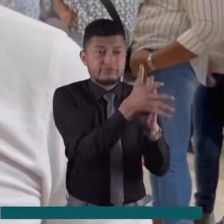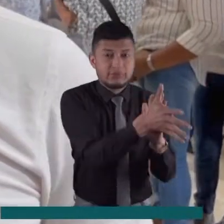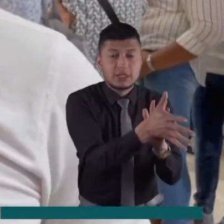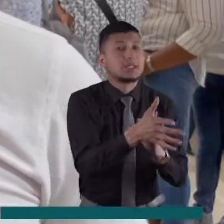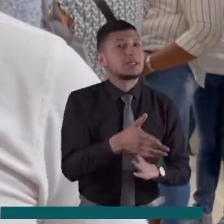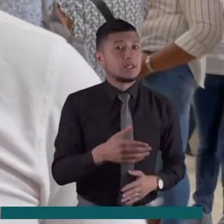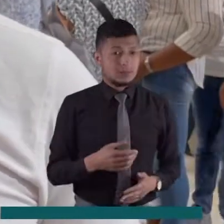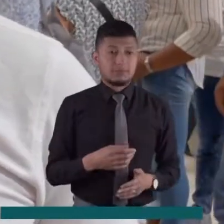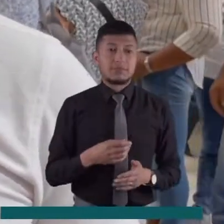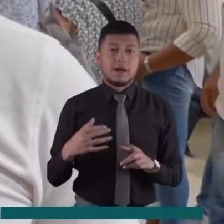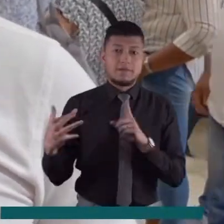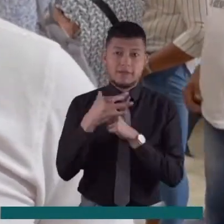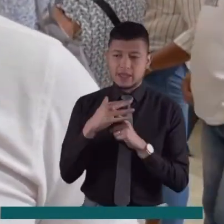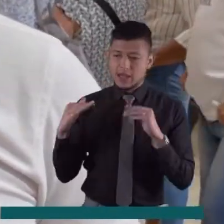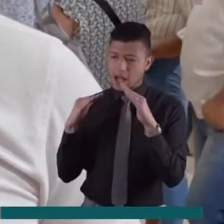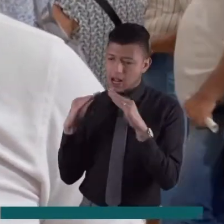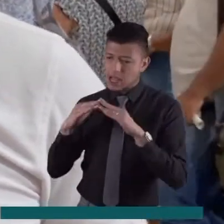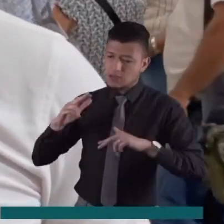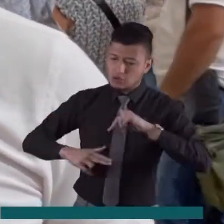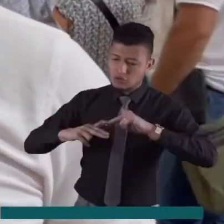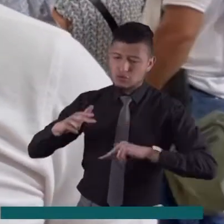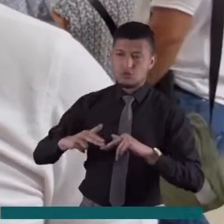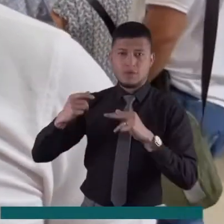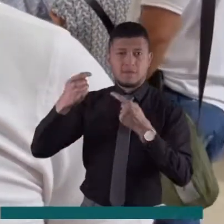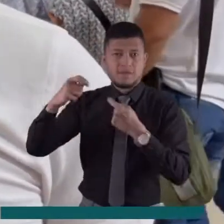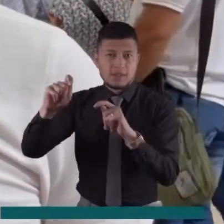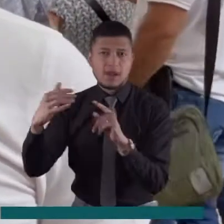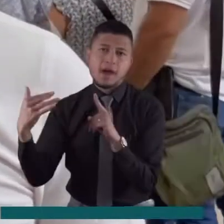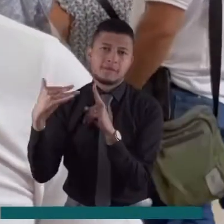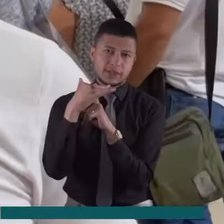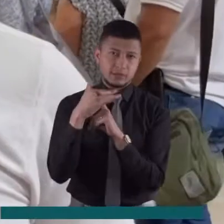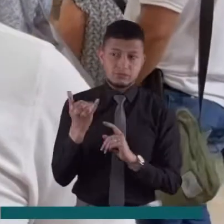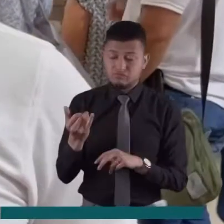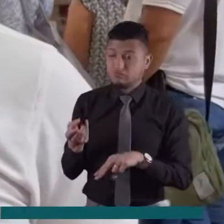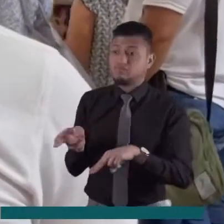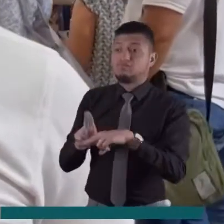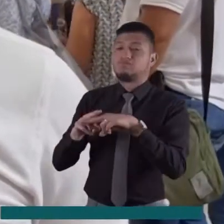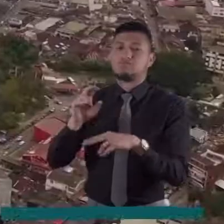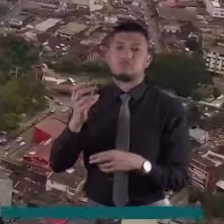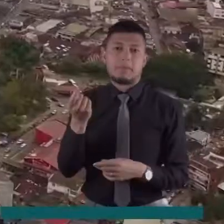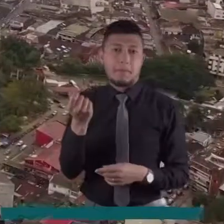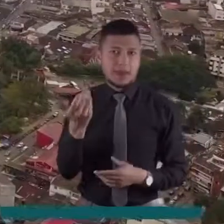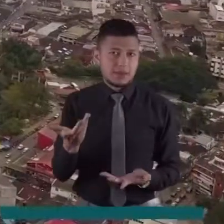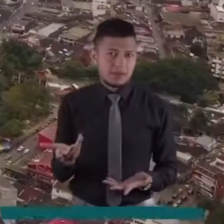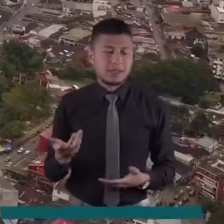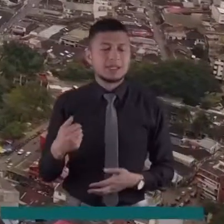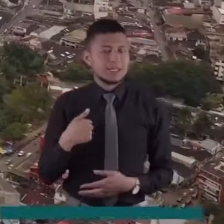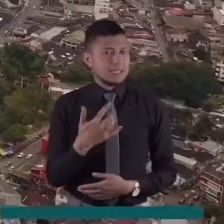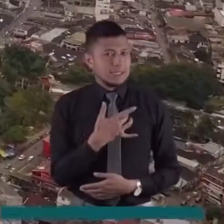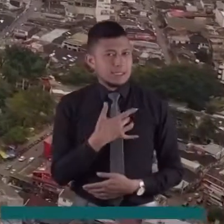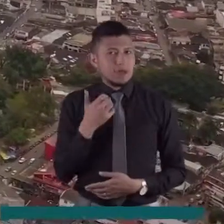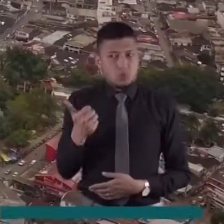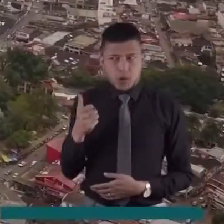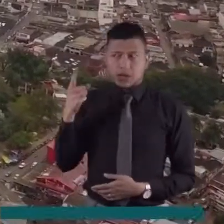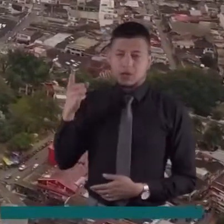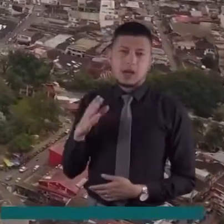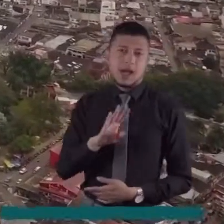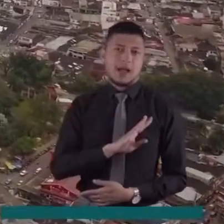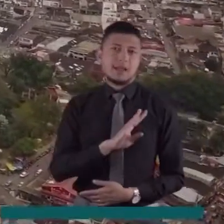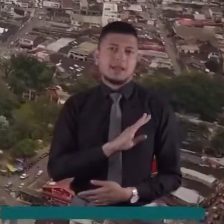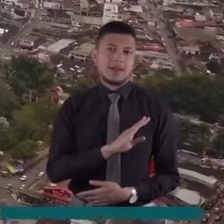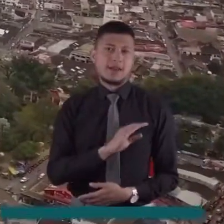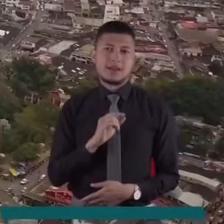el proyecto que está construyendo, inmuebles, casa, como se quiera llamar, y pues va a estar sobrevalorado. Me parece muy bueno que la